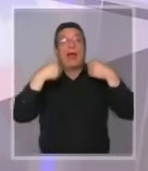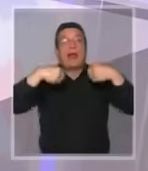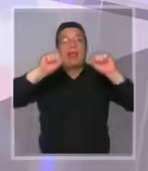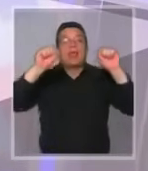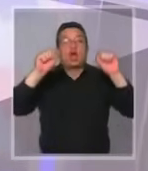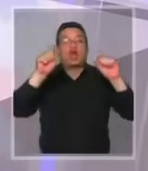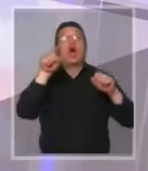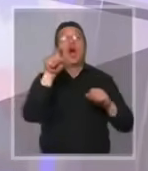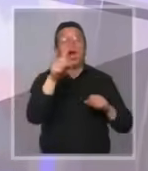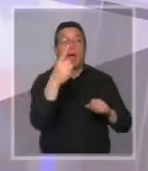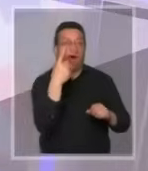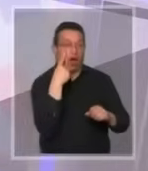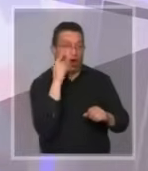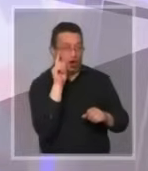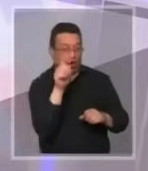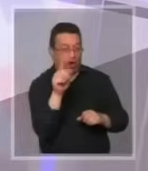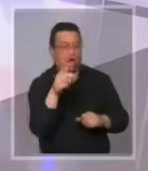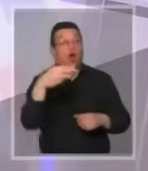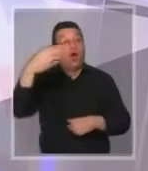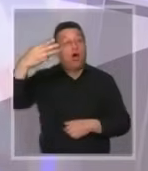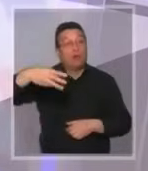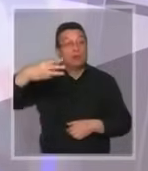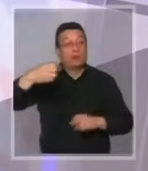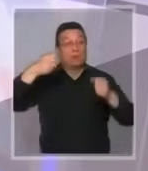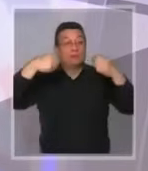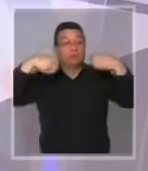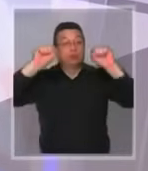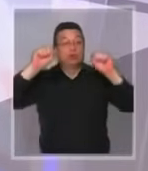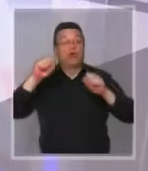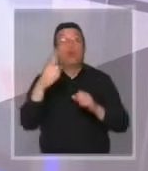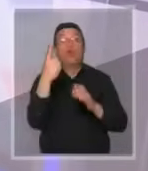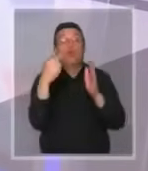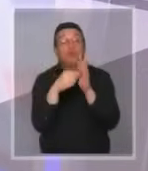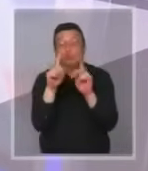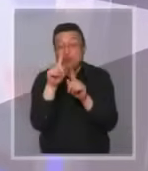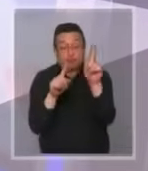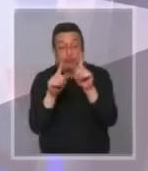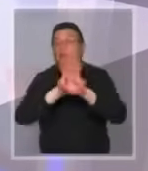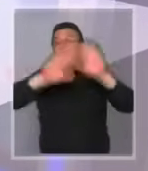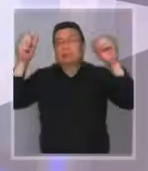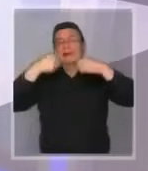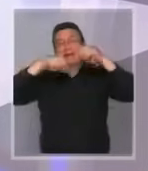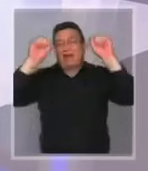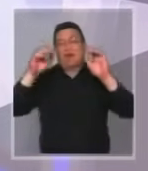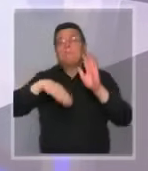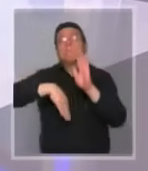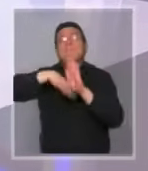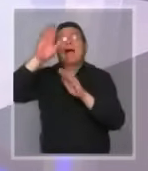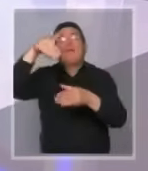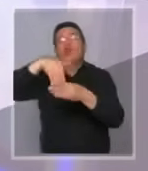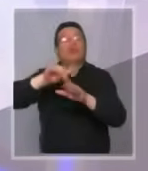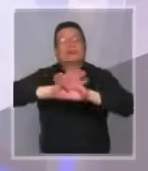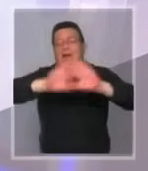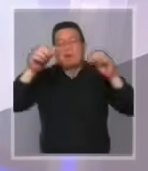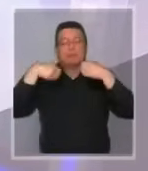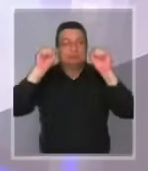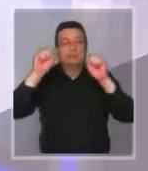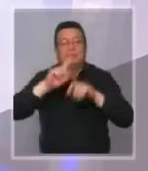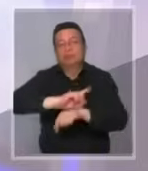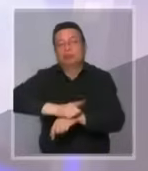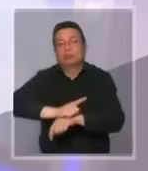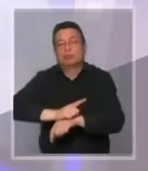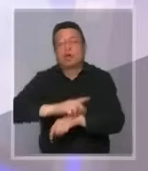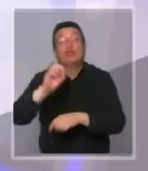y ojo Ah en la en el municipio gana el que tenga un voto más así no más así de simple eh qué les queremos Mostrar con todo esto Mira te